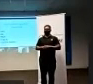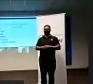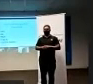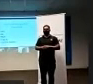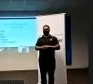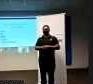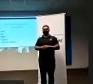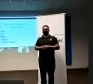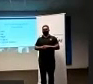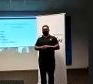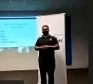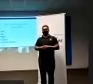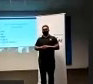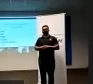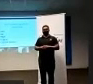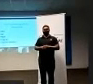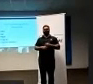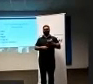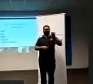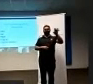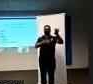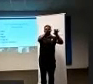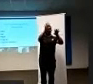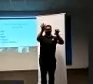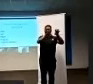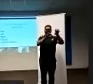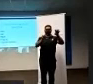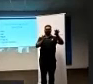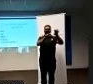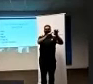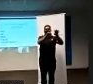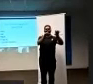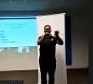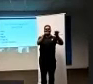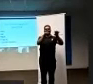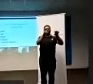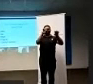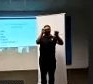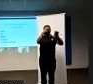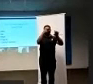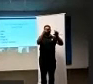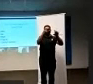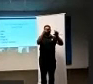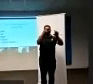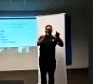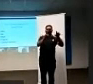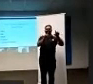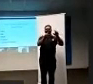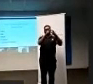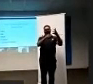fue aprobado por India, Irán, Nepal, Uruguay y por una asociación de expertos también de México que se llama